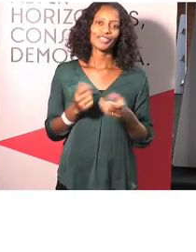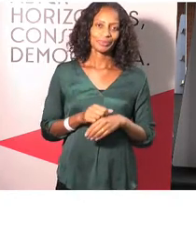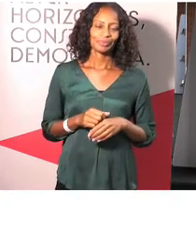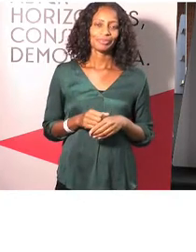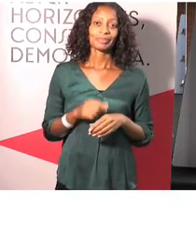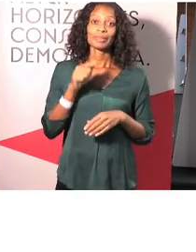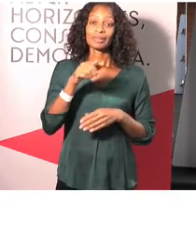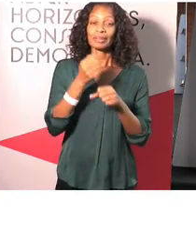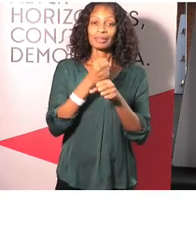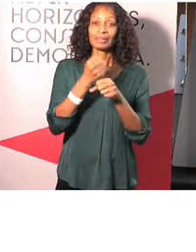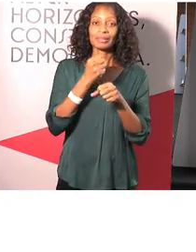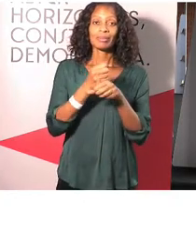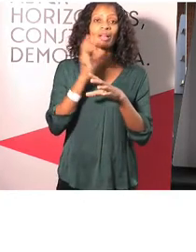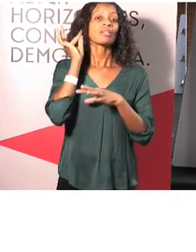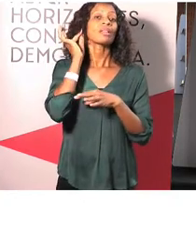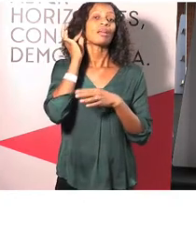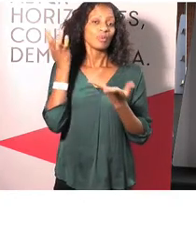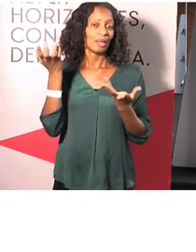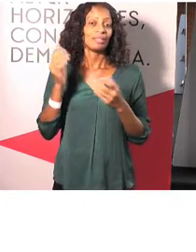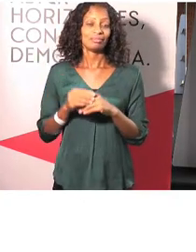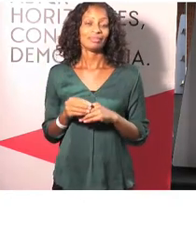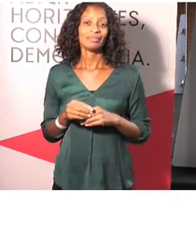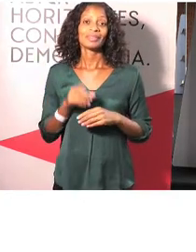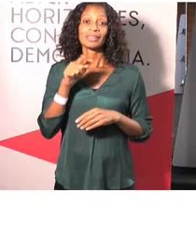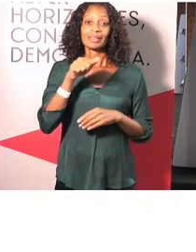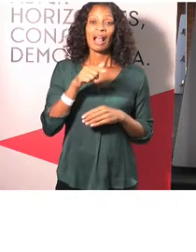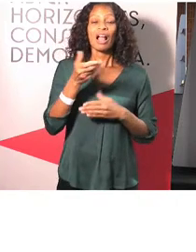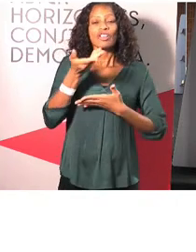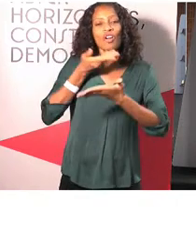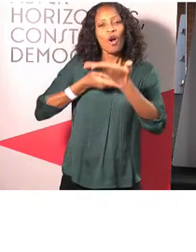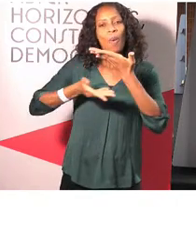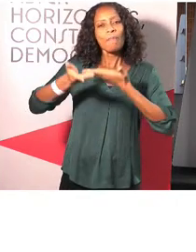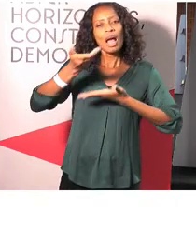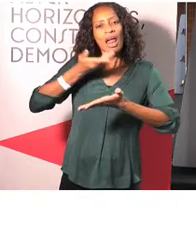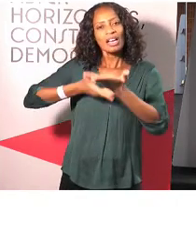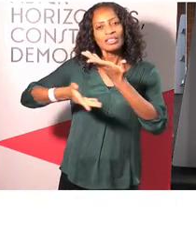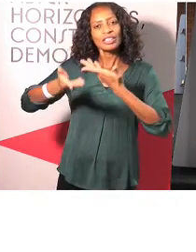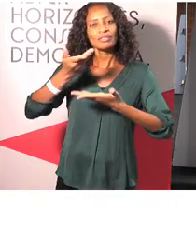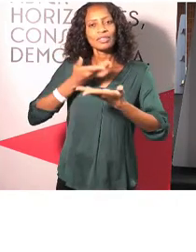El trabajo de las mujeres. Aquí el cooperativismo de plataforma